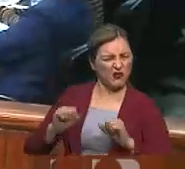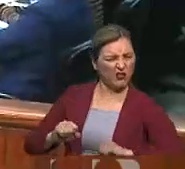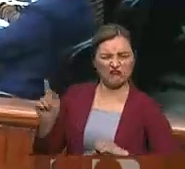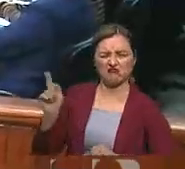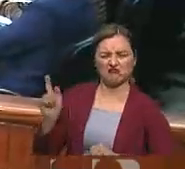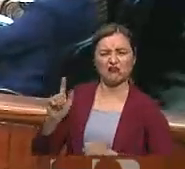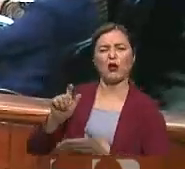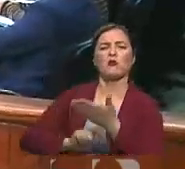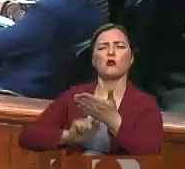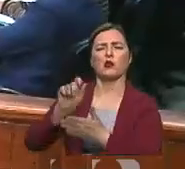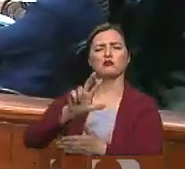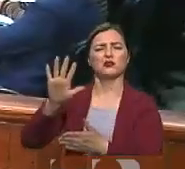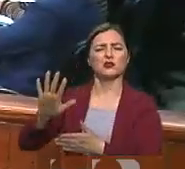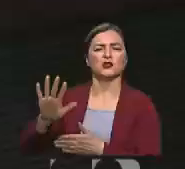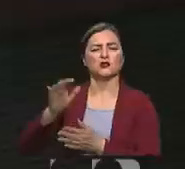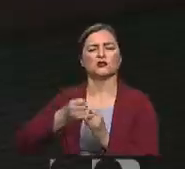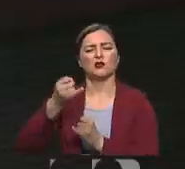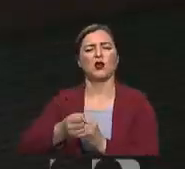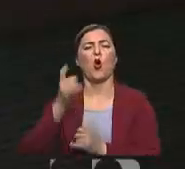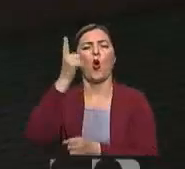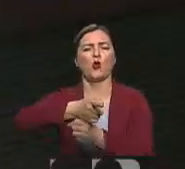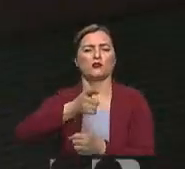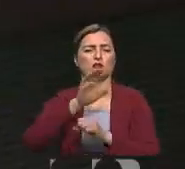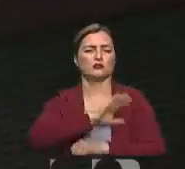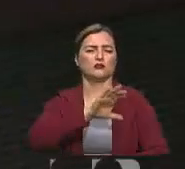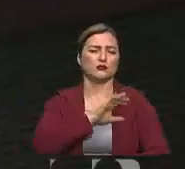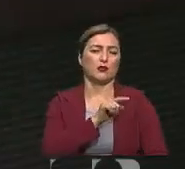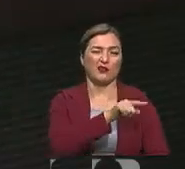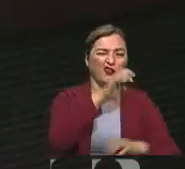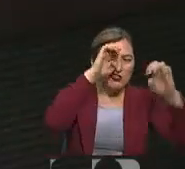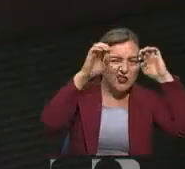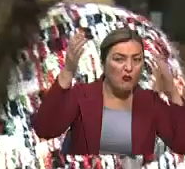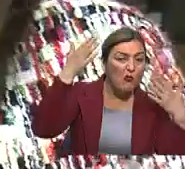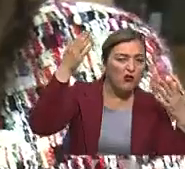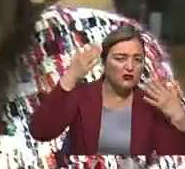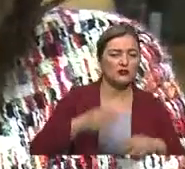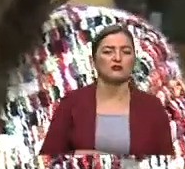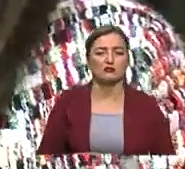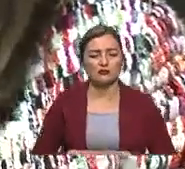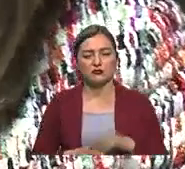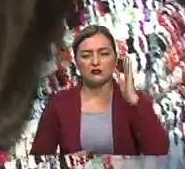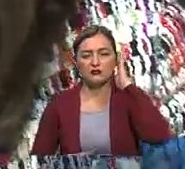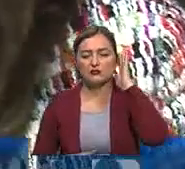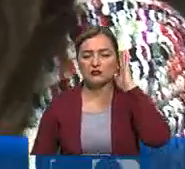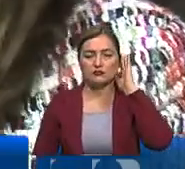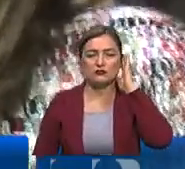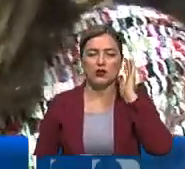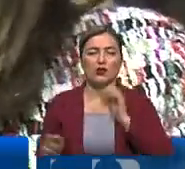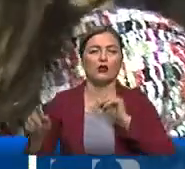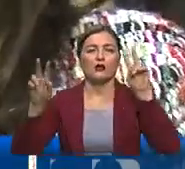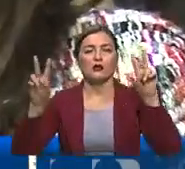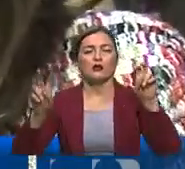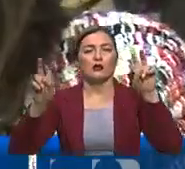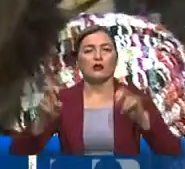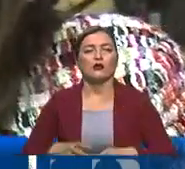que fue aprobado el incremento por ordenanza. Considera que se trata de una estrategia política. Entonces veo esto más como un tema